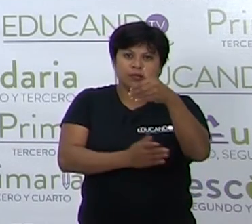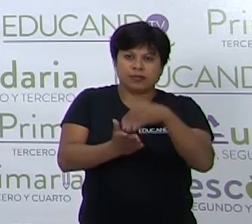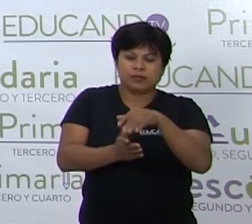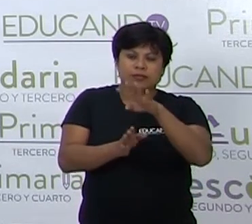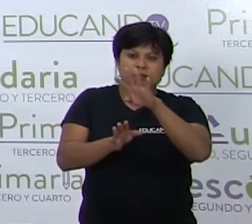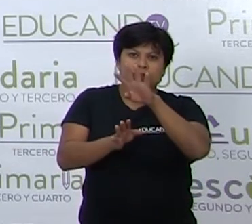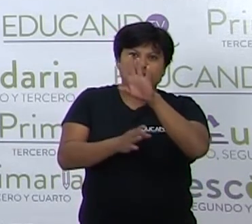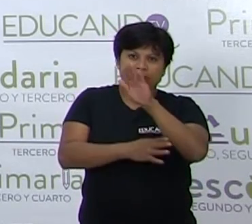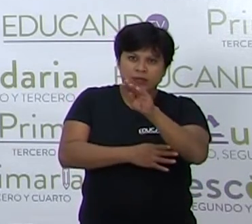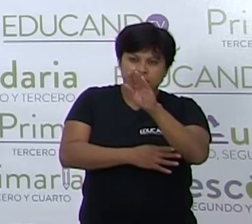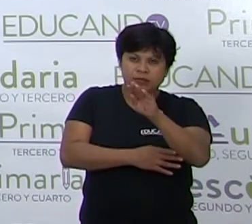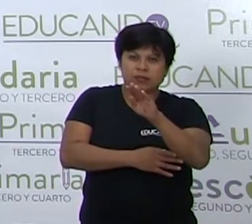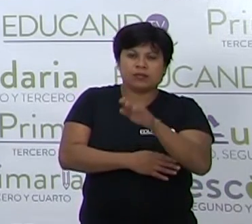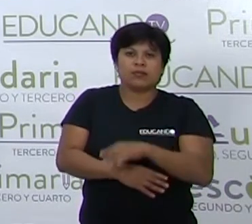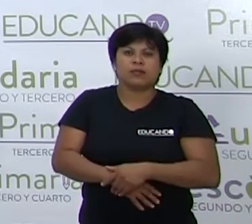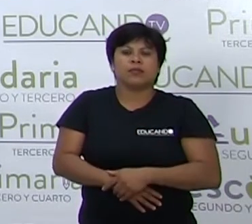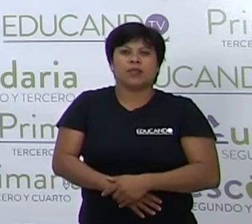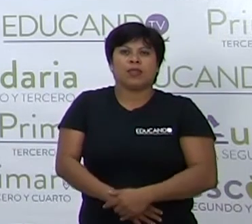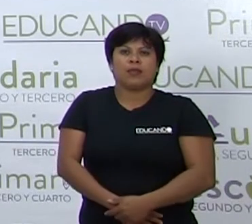76,090,